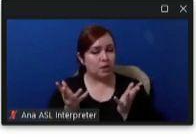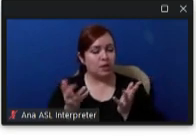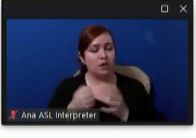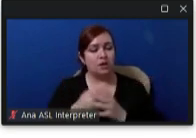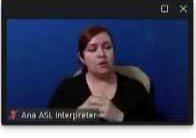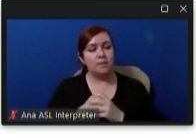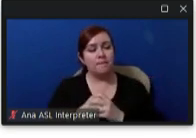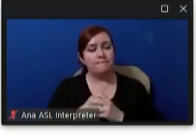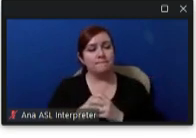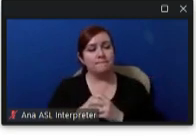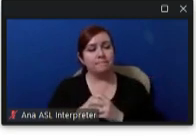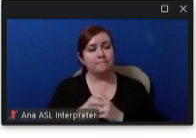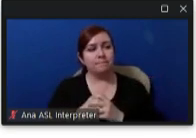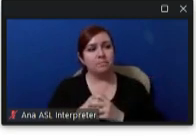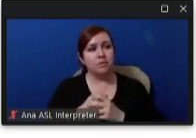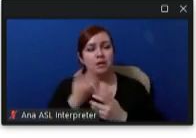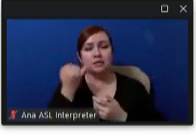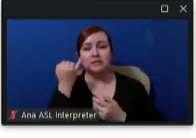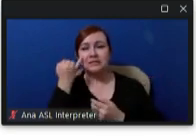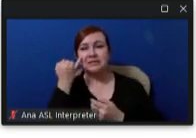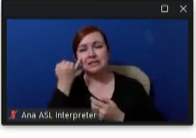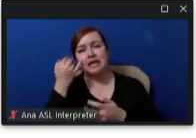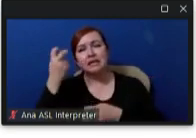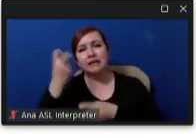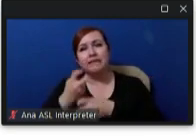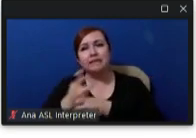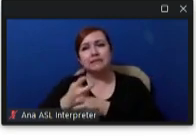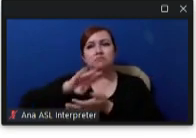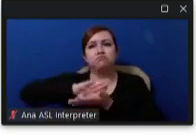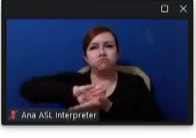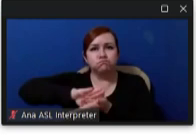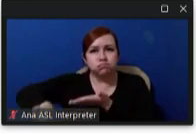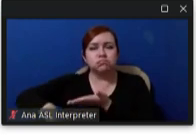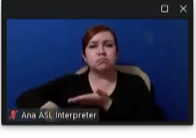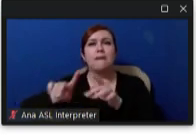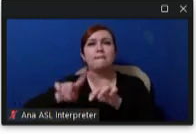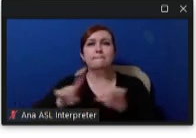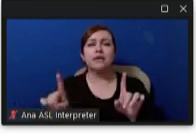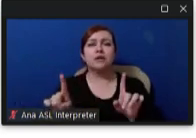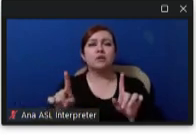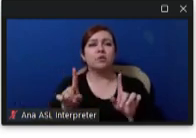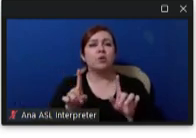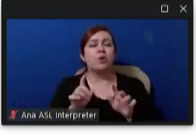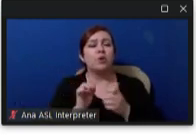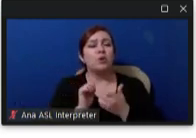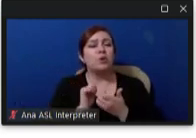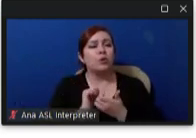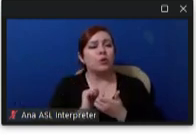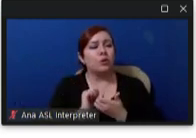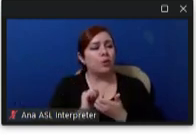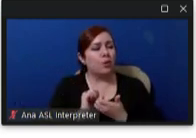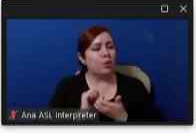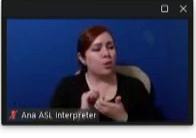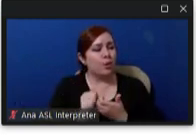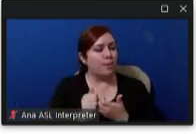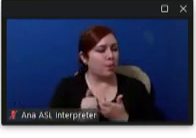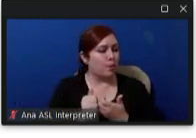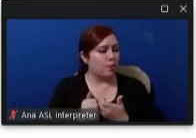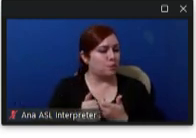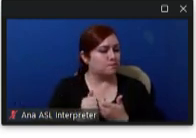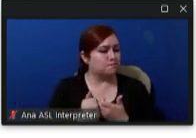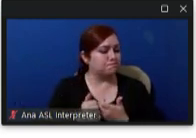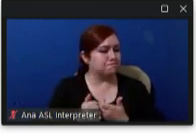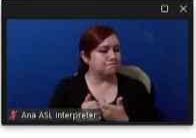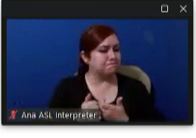si bien es muy difícil erradicarlo, pero cómo crear ajustes razonables para las personas